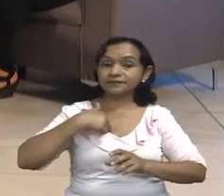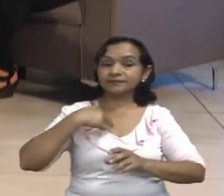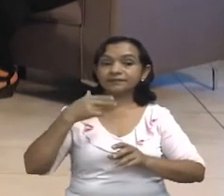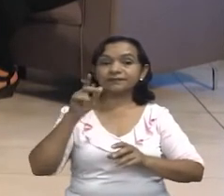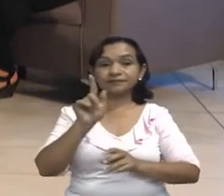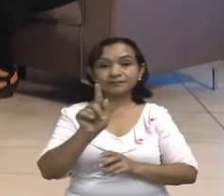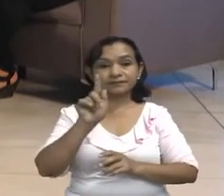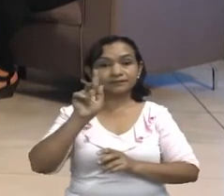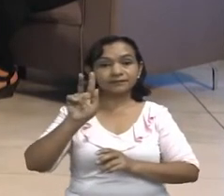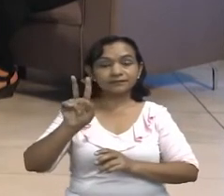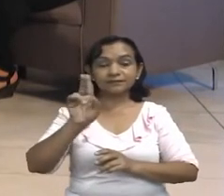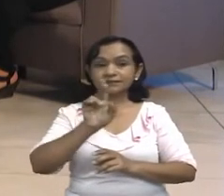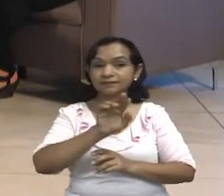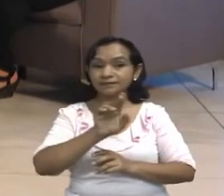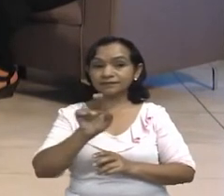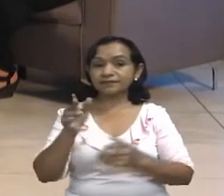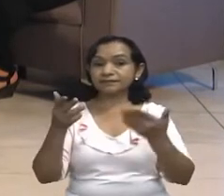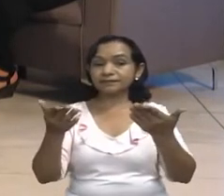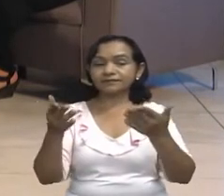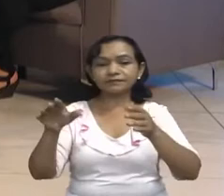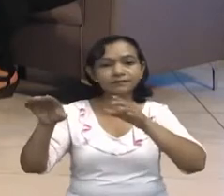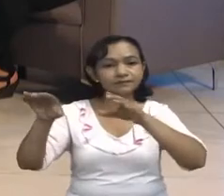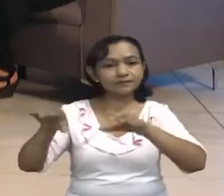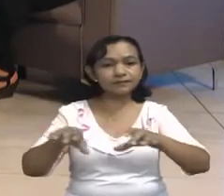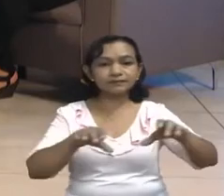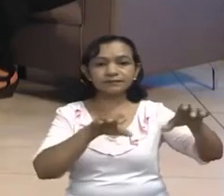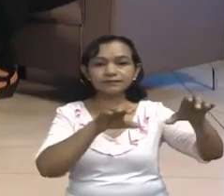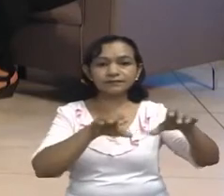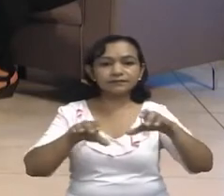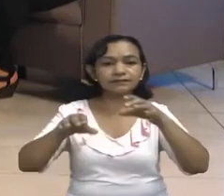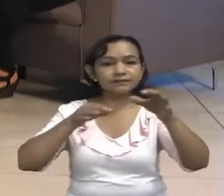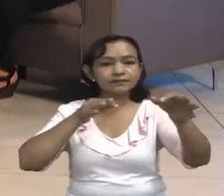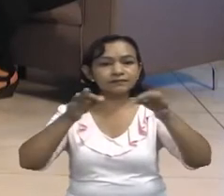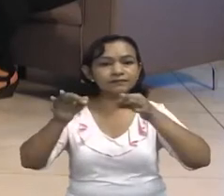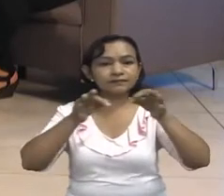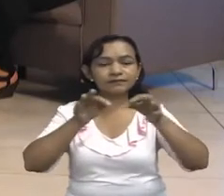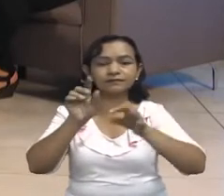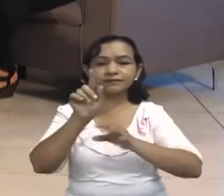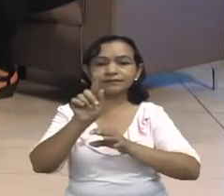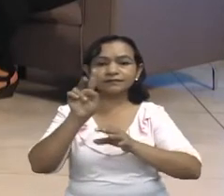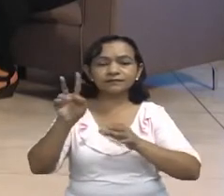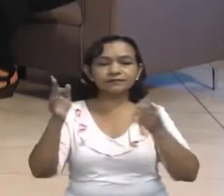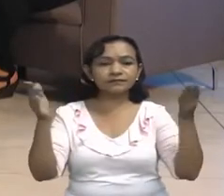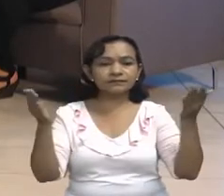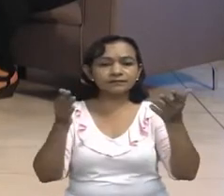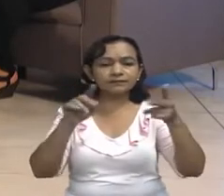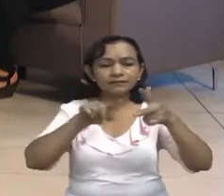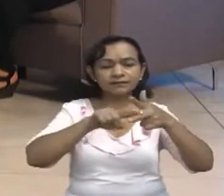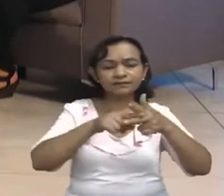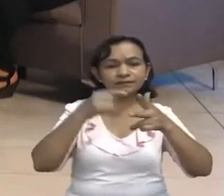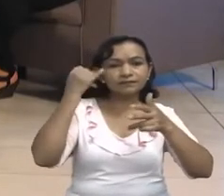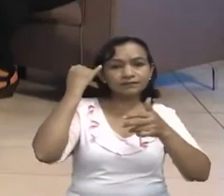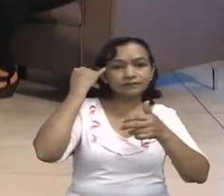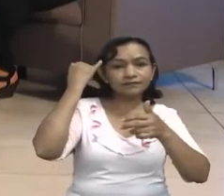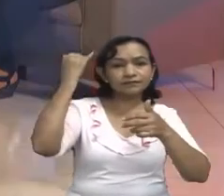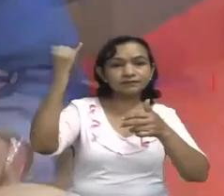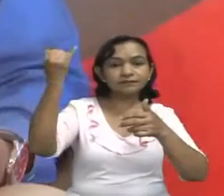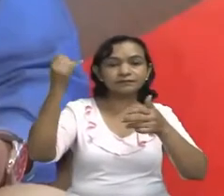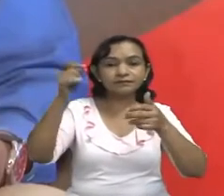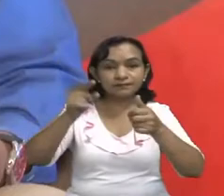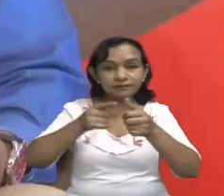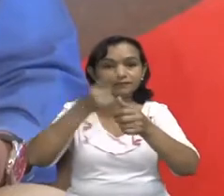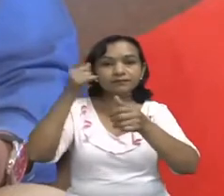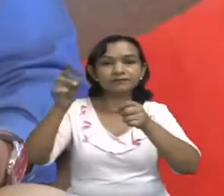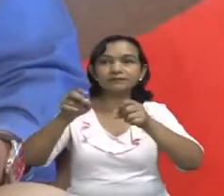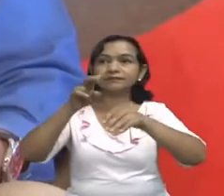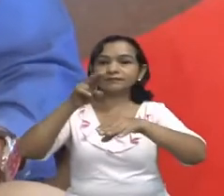medio de comunicación, dentro de esa dinámica consultarle un poquito para compartir con nuestra audiencia los orígenes, cuál es la idea que nace y